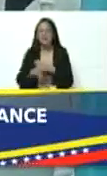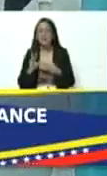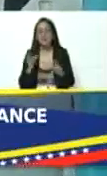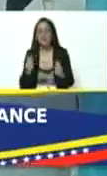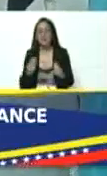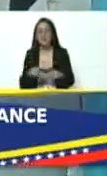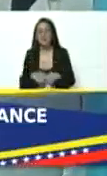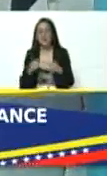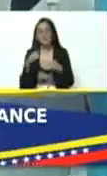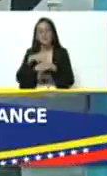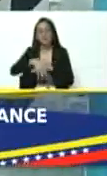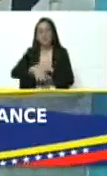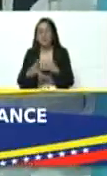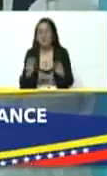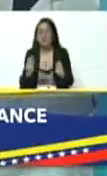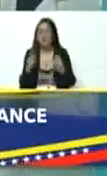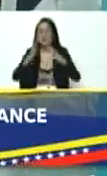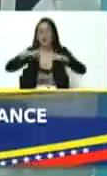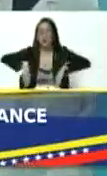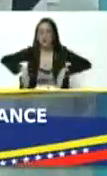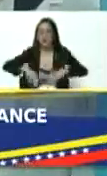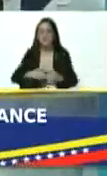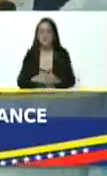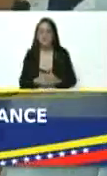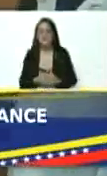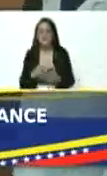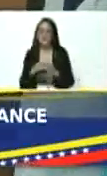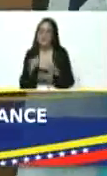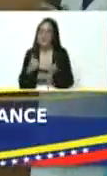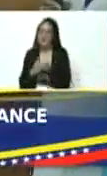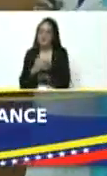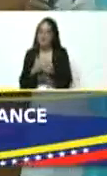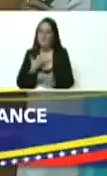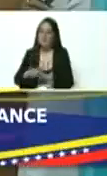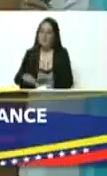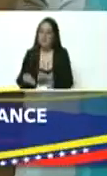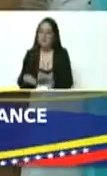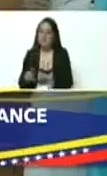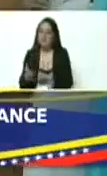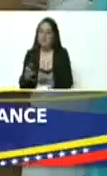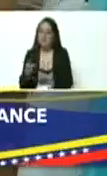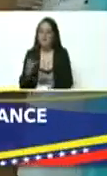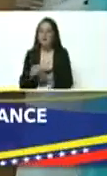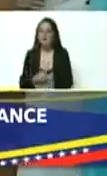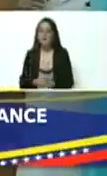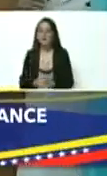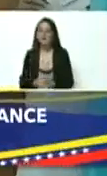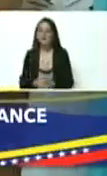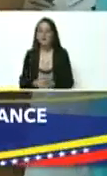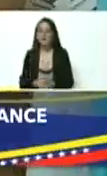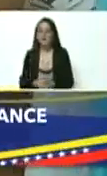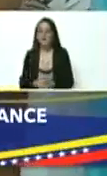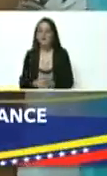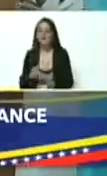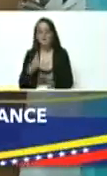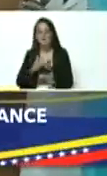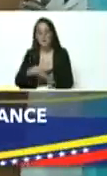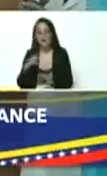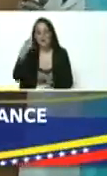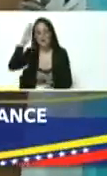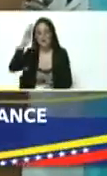mucho derrumbe, problemas... Bueno, todo el apoyo al presidente Miguel Mario Díaz Canel